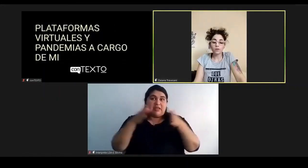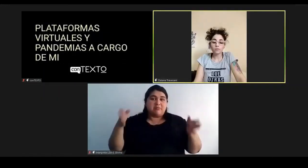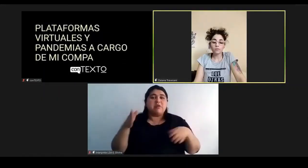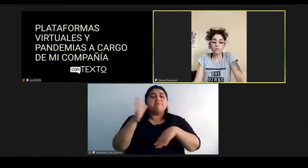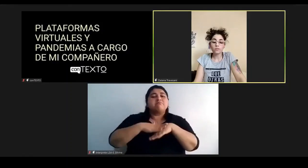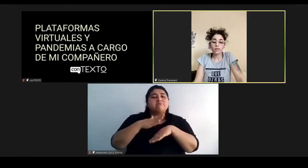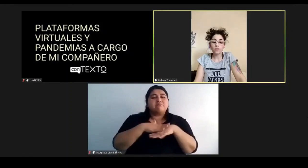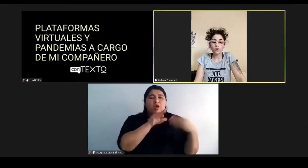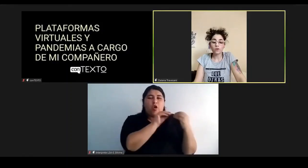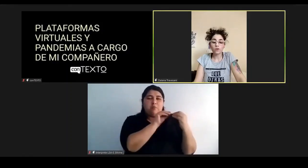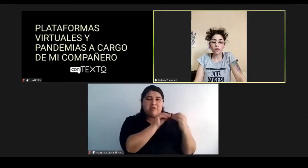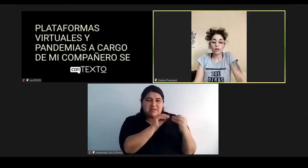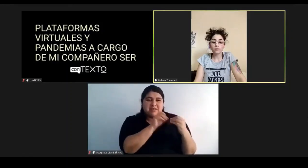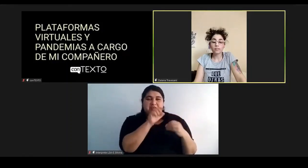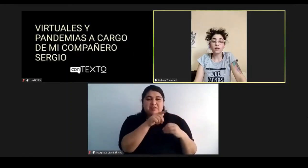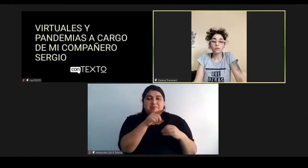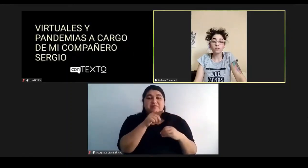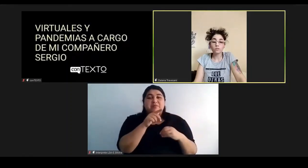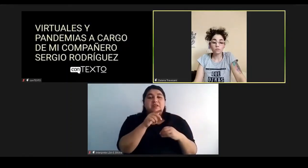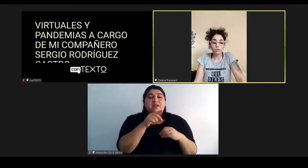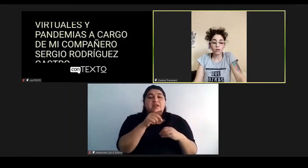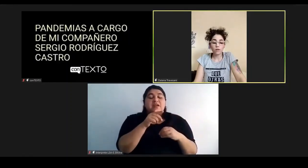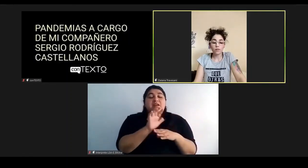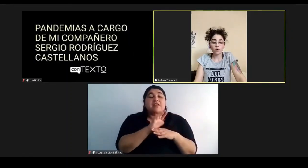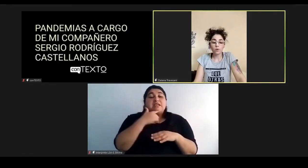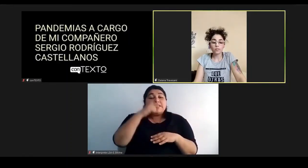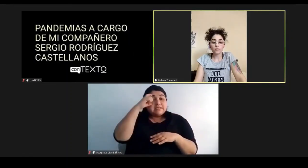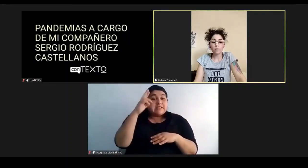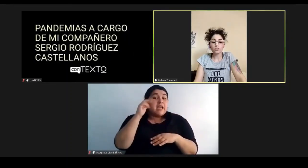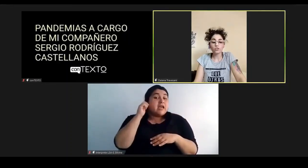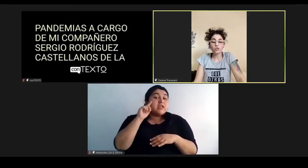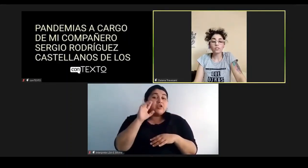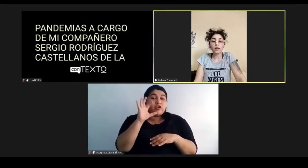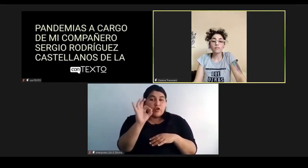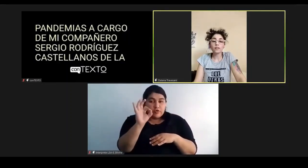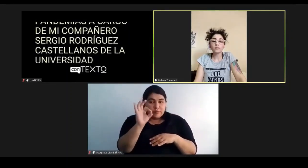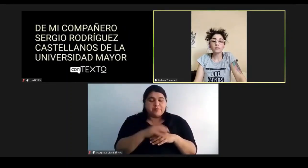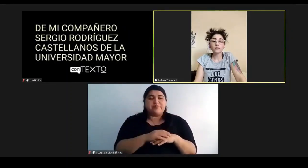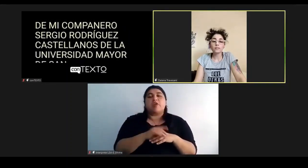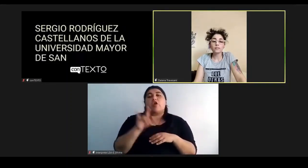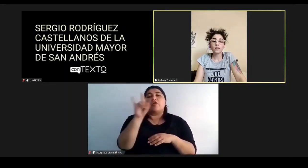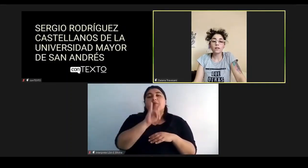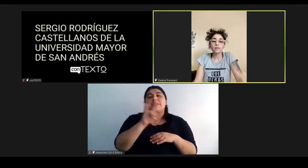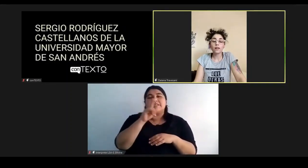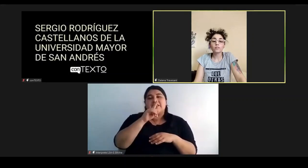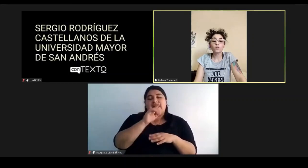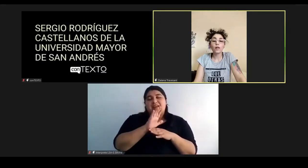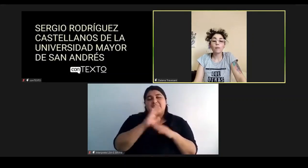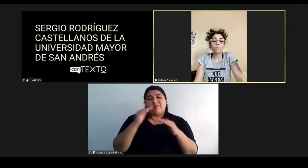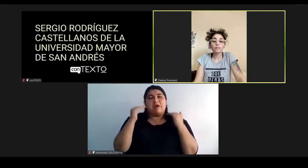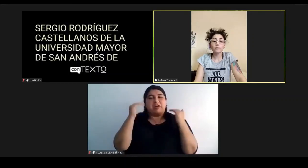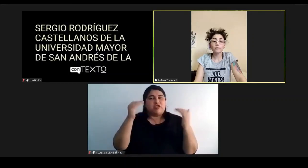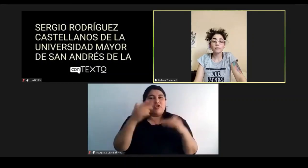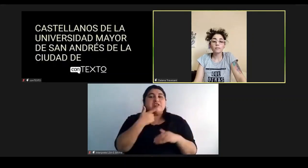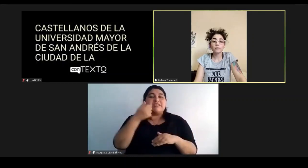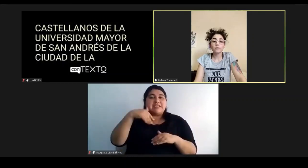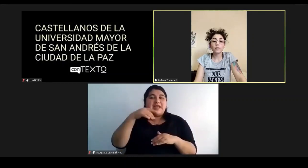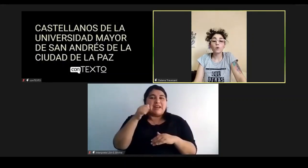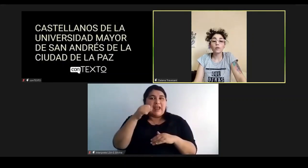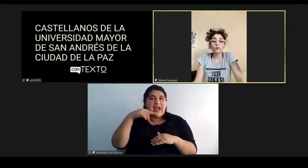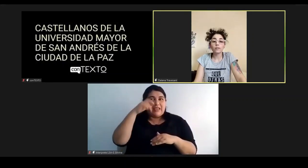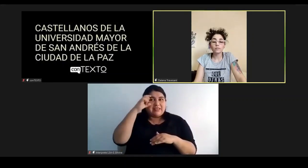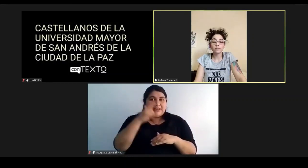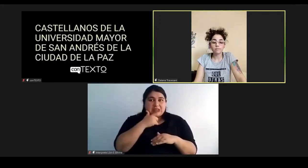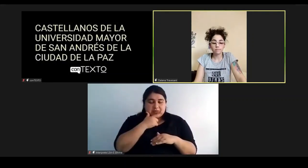compañero Sergio Rodríguez Castellano, de la Universidad Mayor de San Andrés, de la ciudad de La Paz,